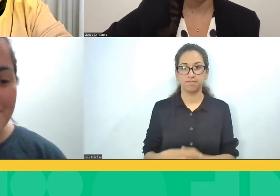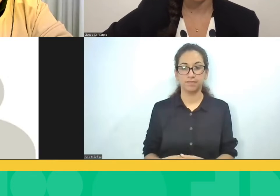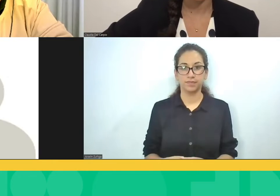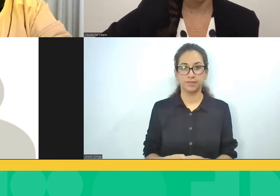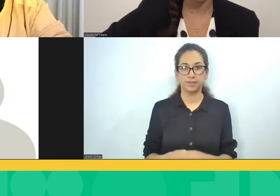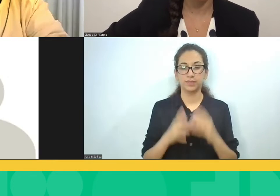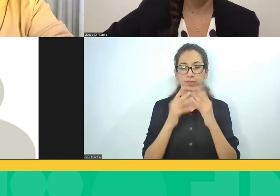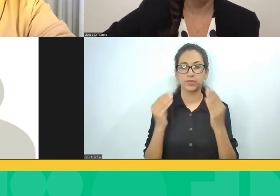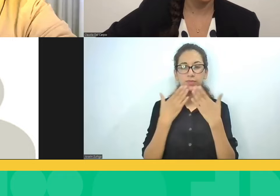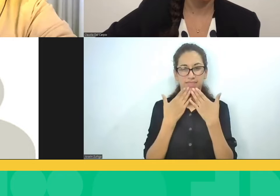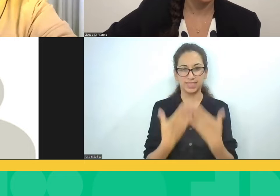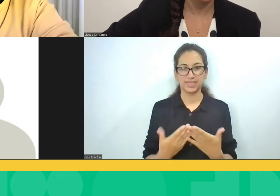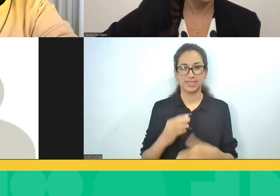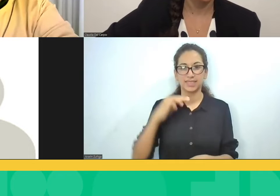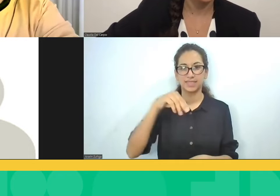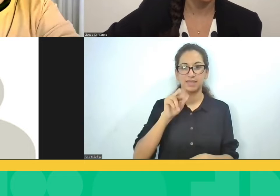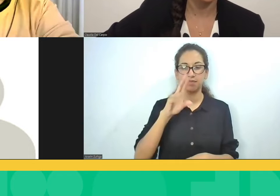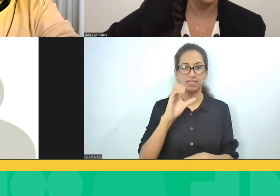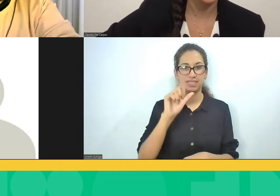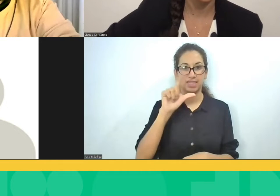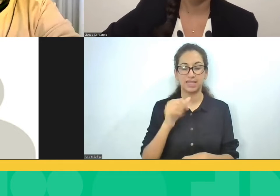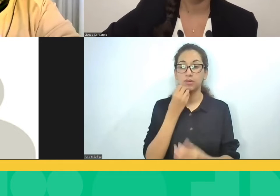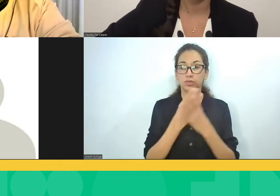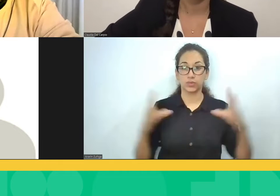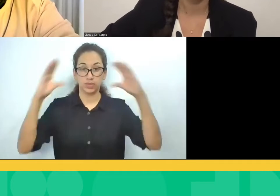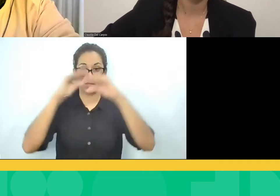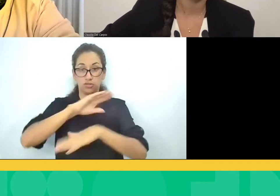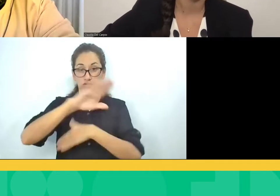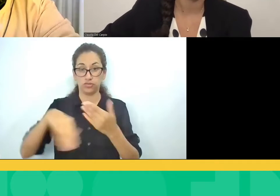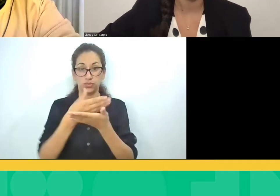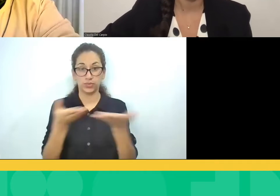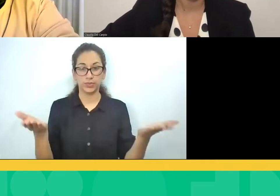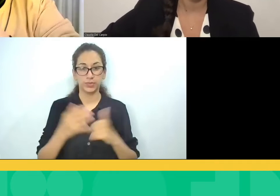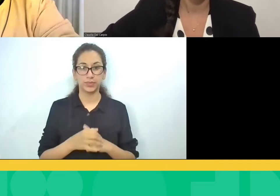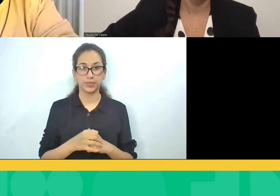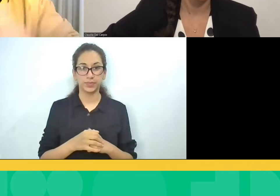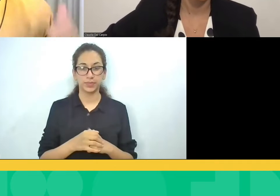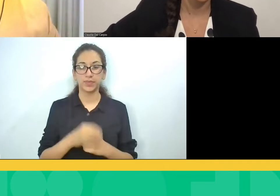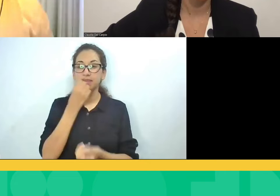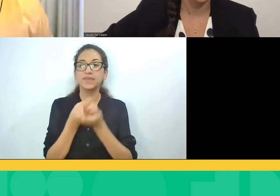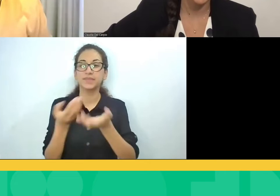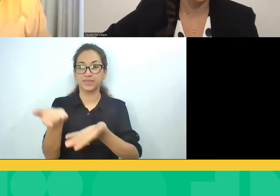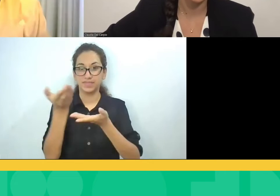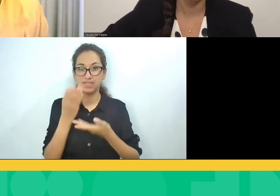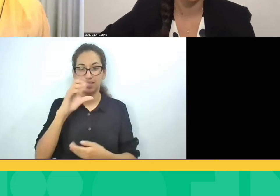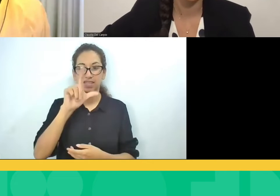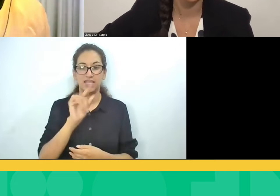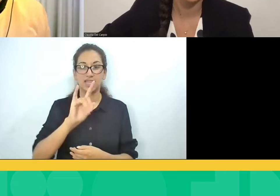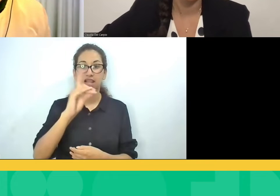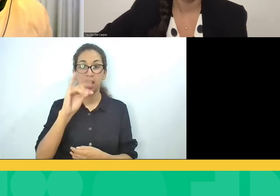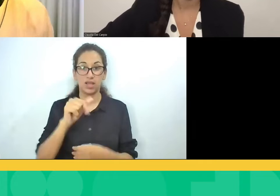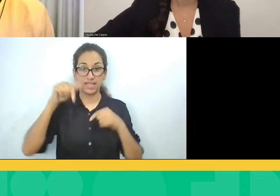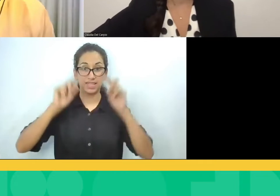Ya, muchas gracias, Marcela. Bueno, buenas noches con todos, con todas, con todos. Bienvenida, Claudia, a este tema